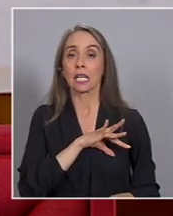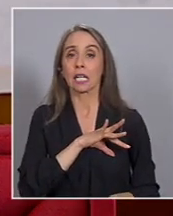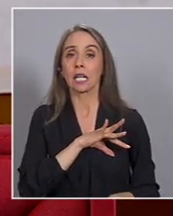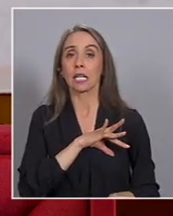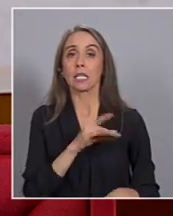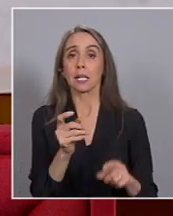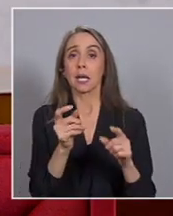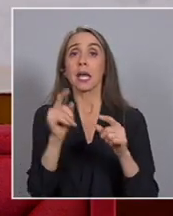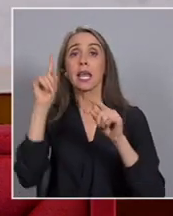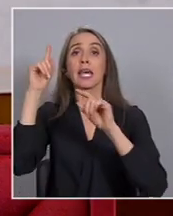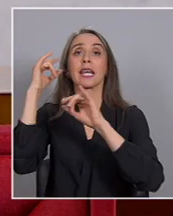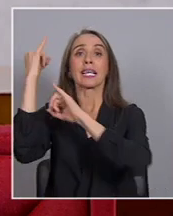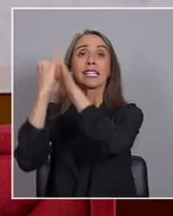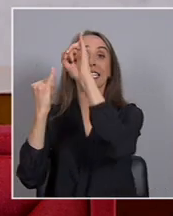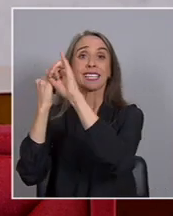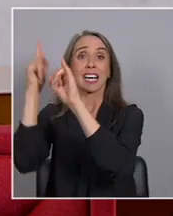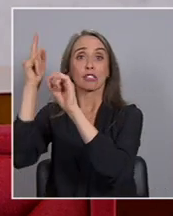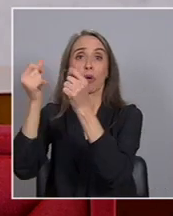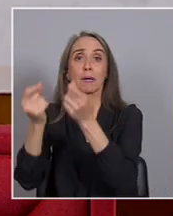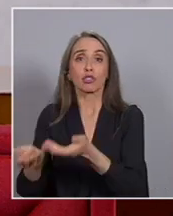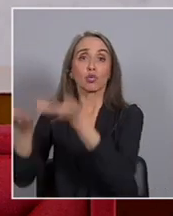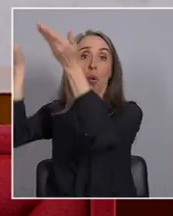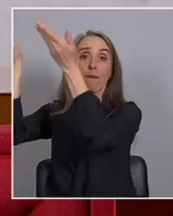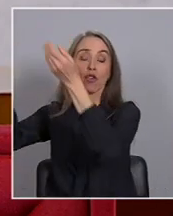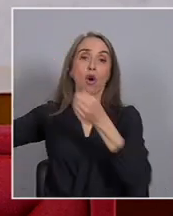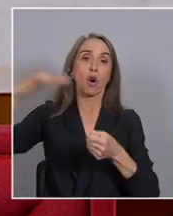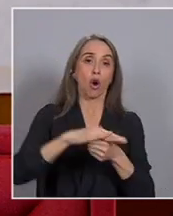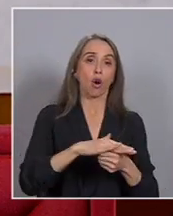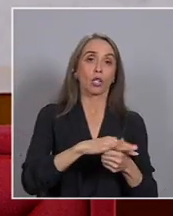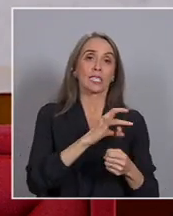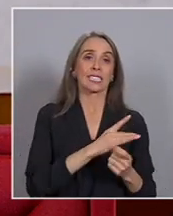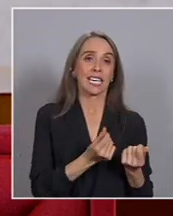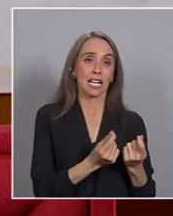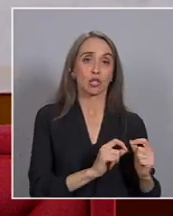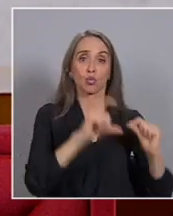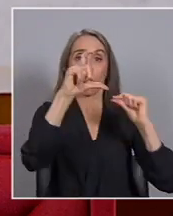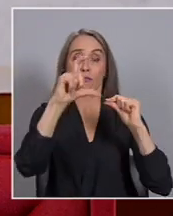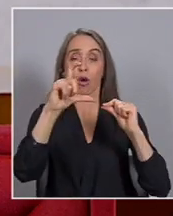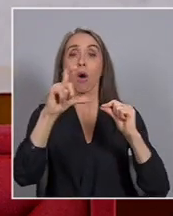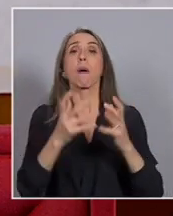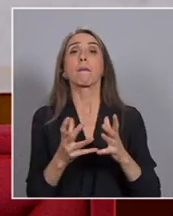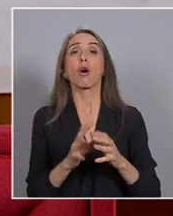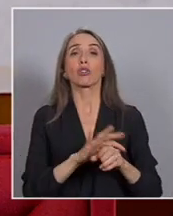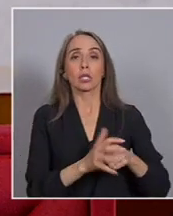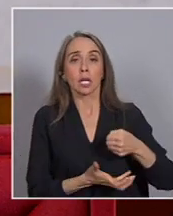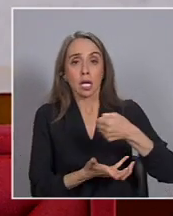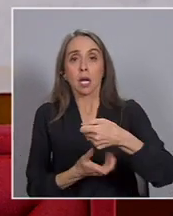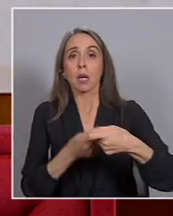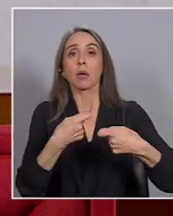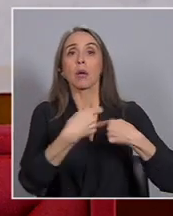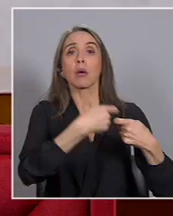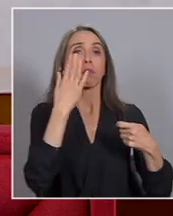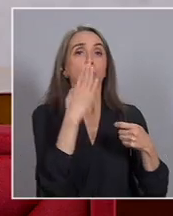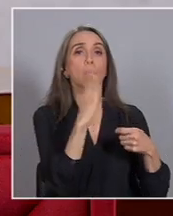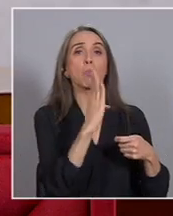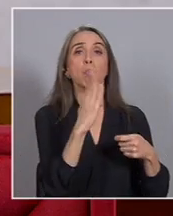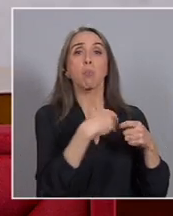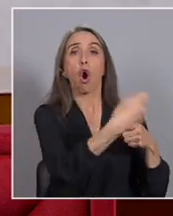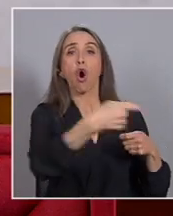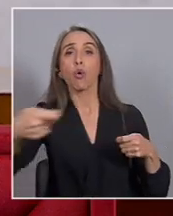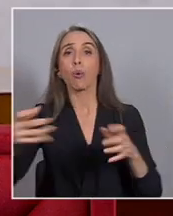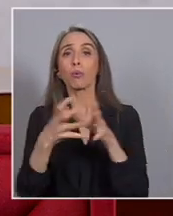los precios que se agregaron a los de una economía recalentada por las masivas inyecciones de liquidez del año